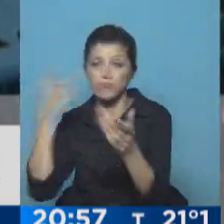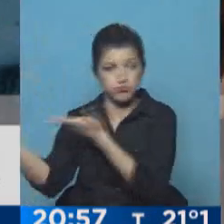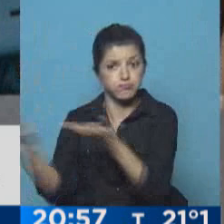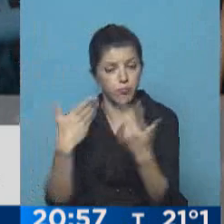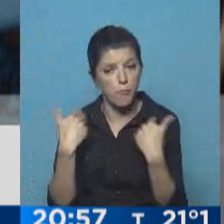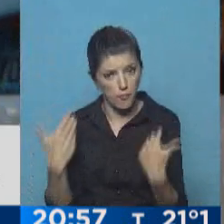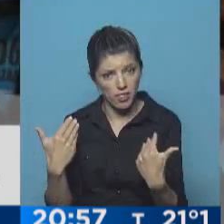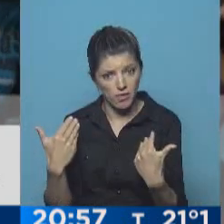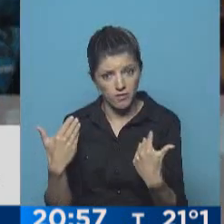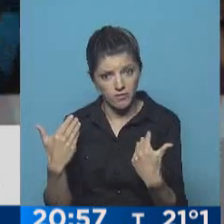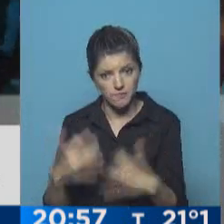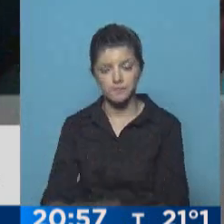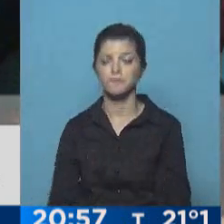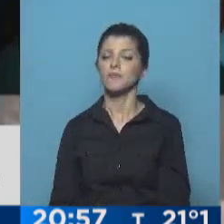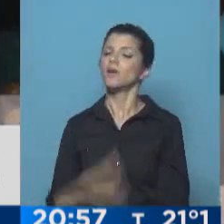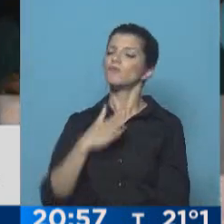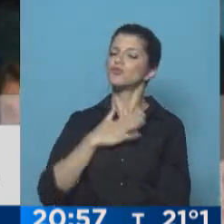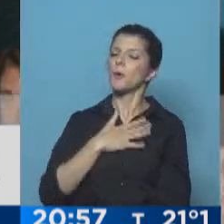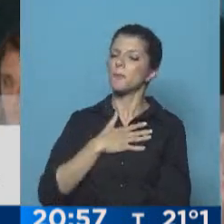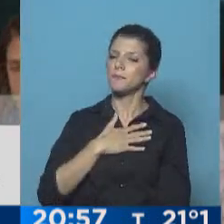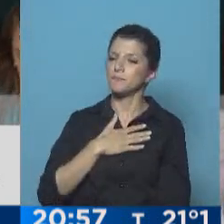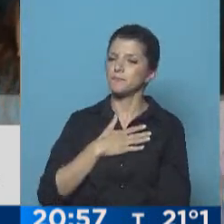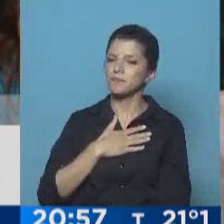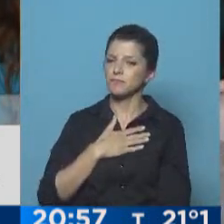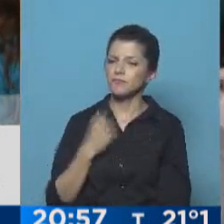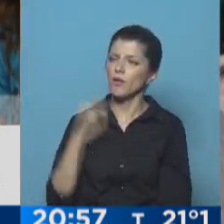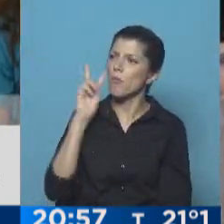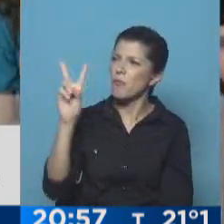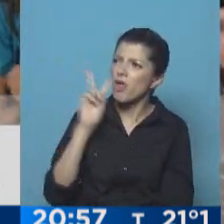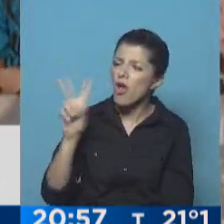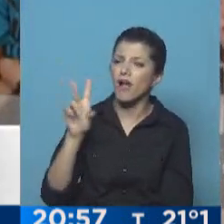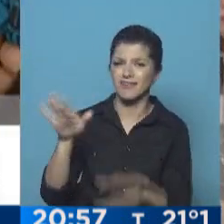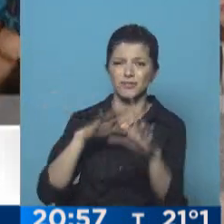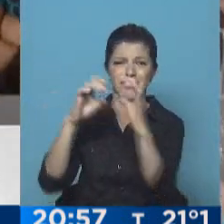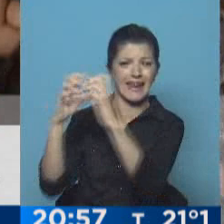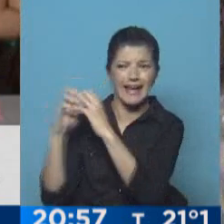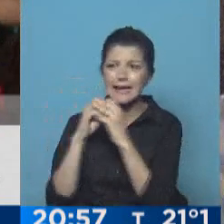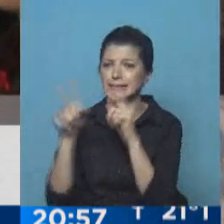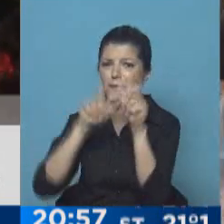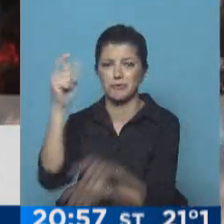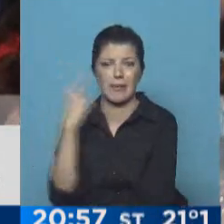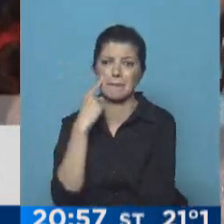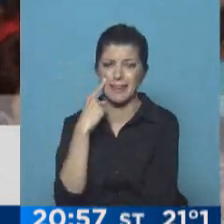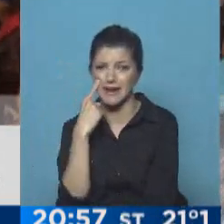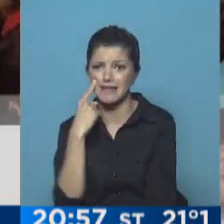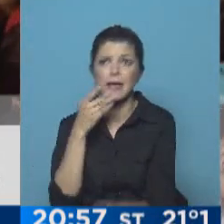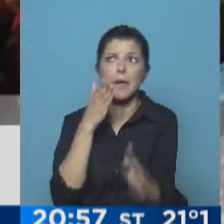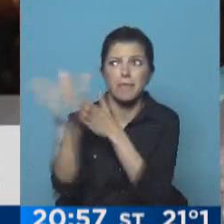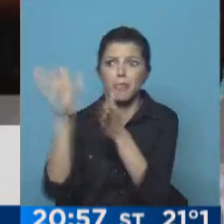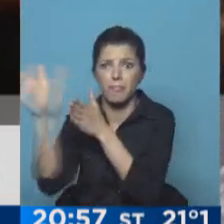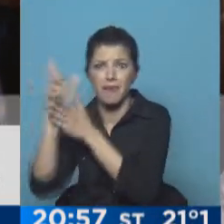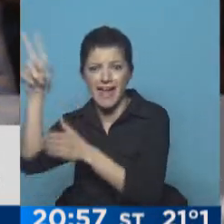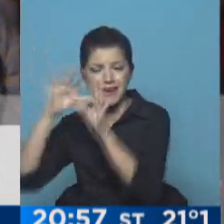siempre cuando vemos cuando vemos las crisis migratorias en